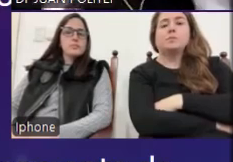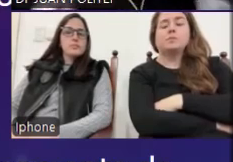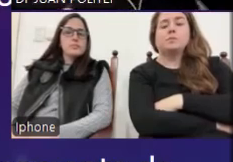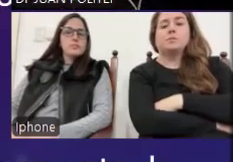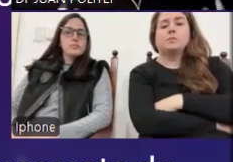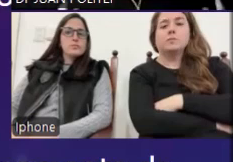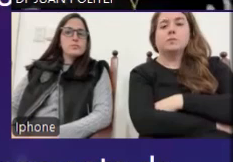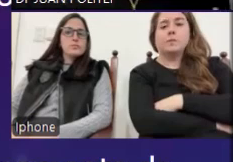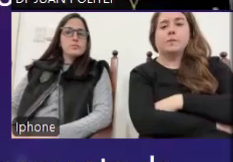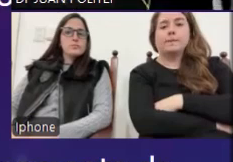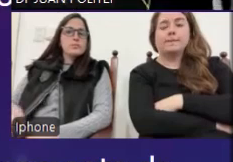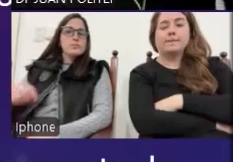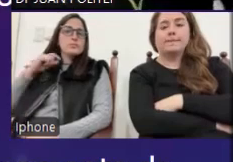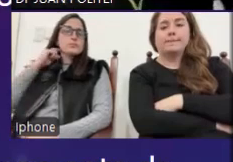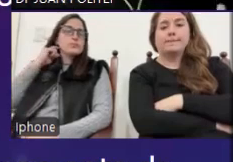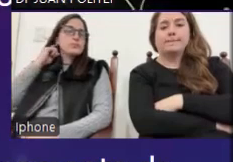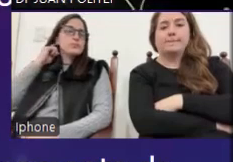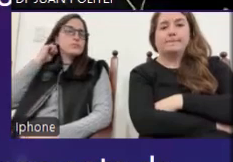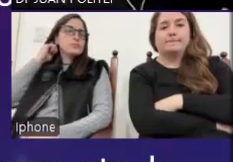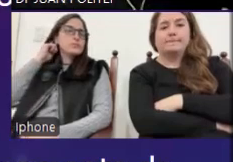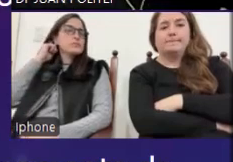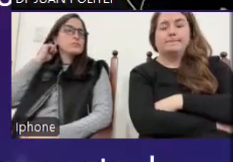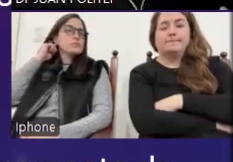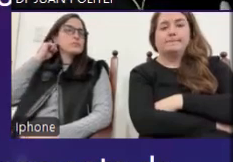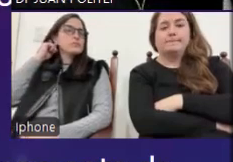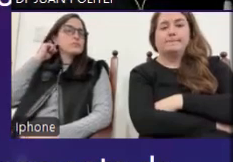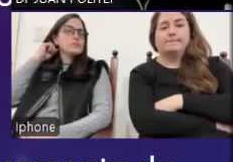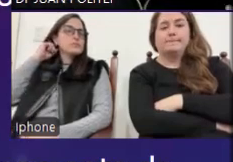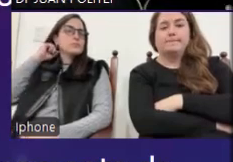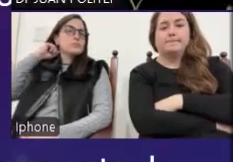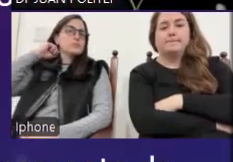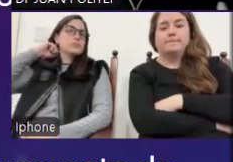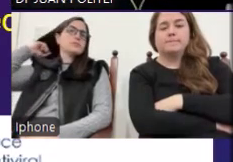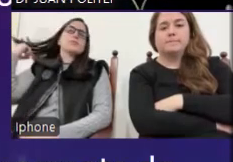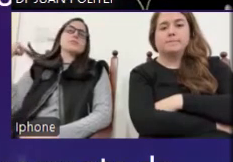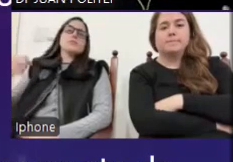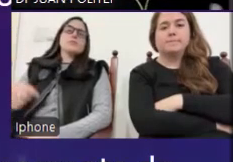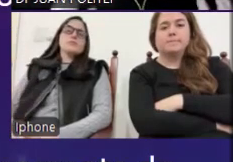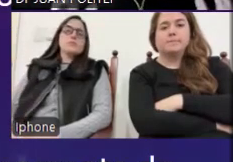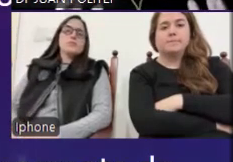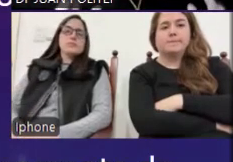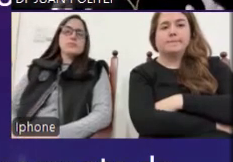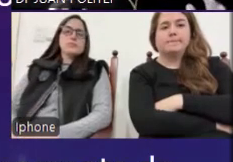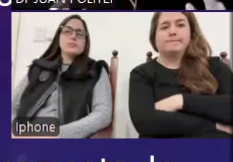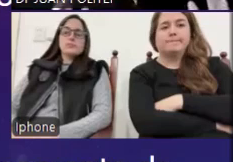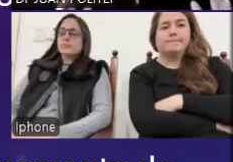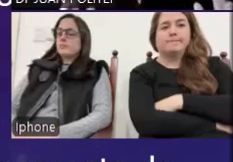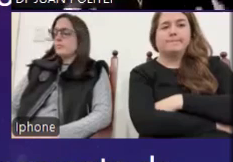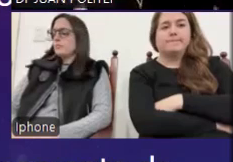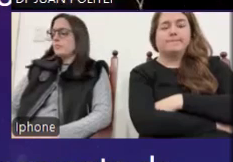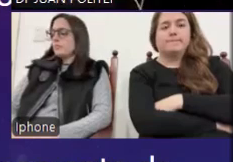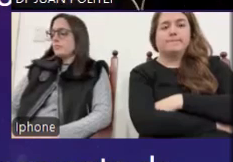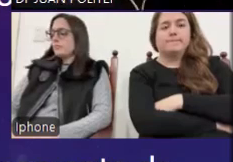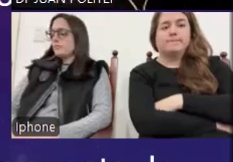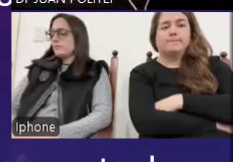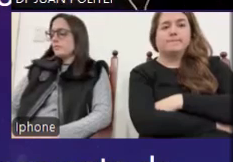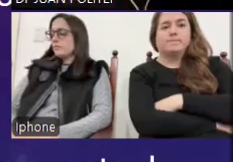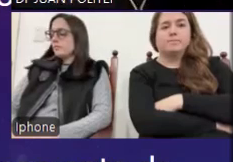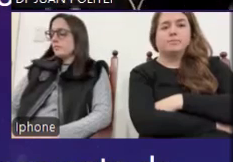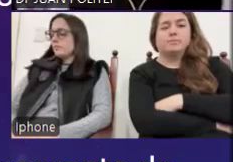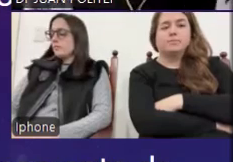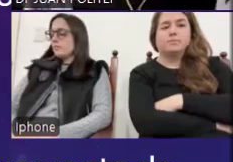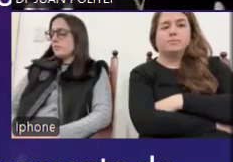¿Qué es lo que se va a hacer en el protocolo? ¿Sí? El protocolo lo que va a hacer